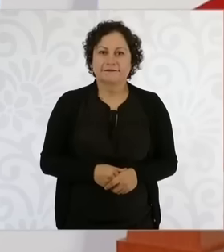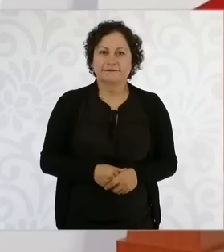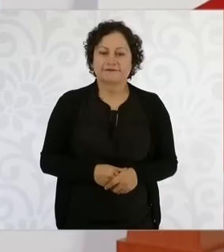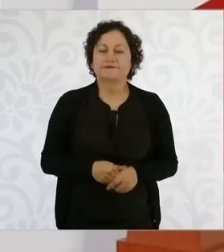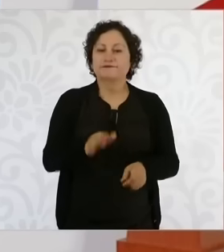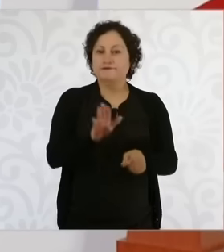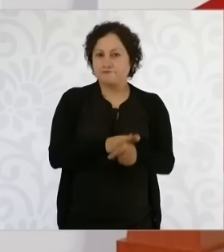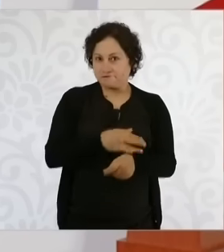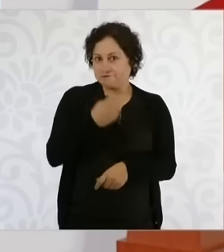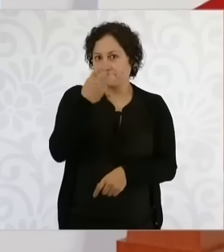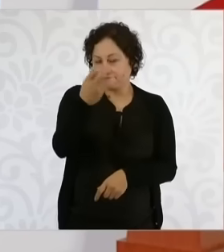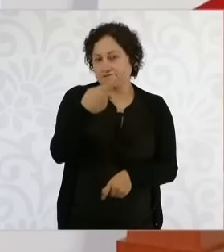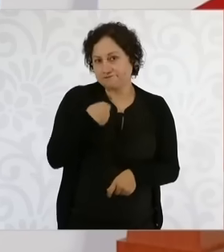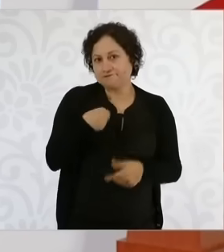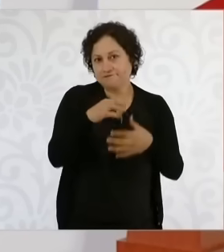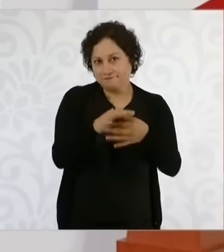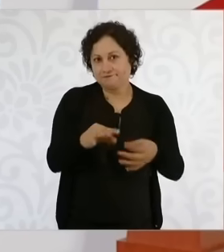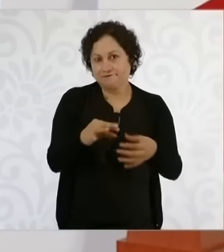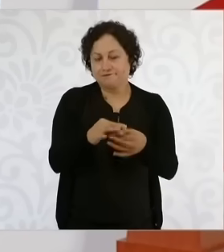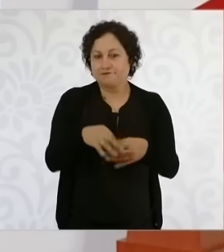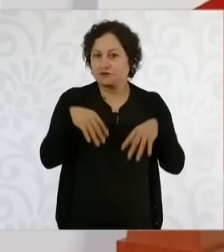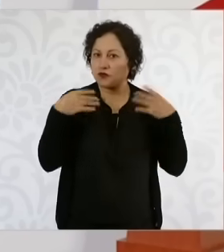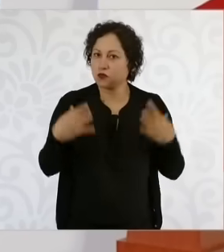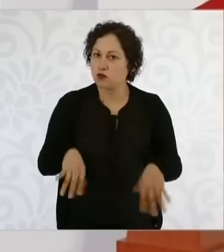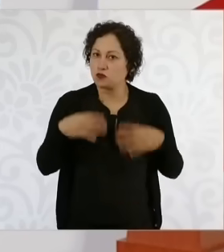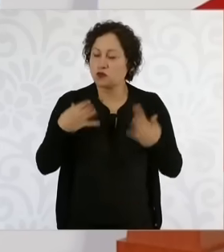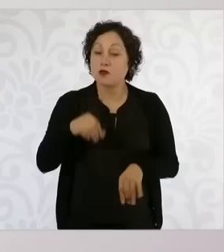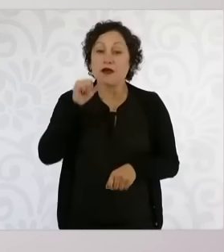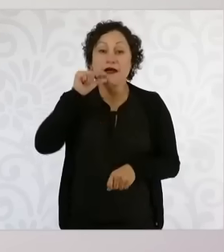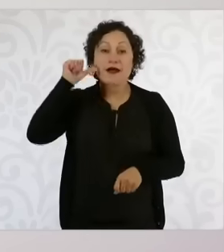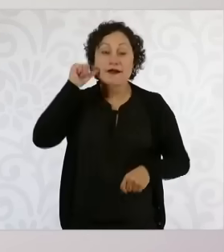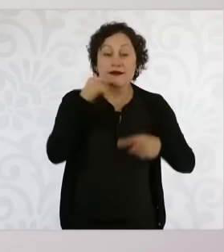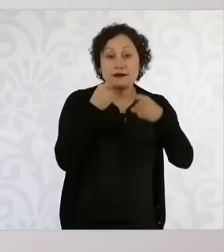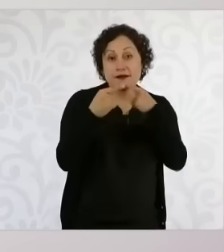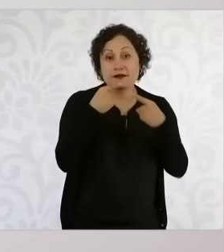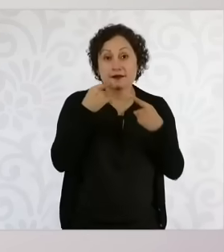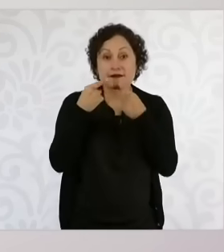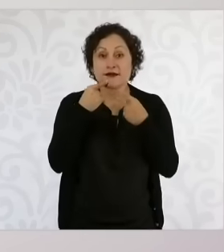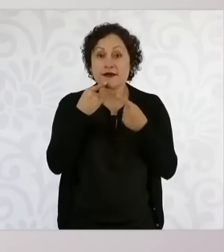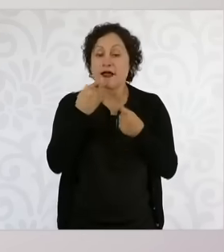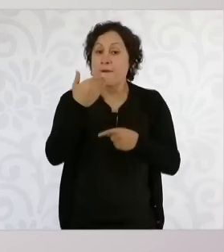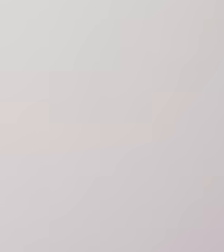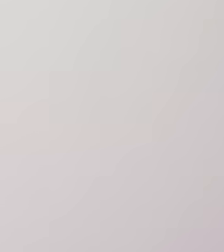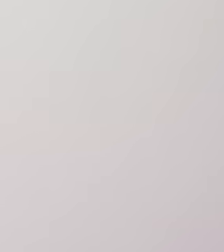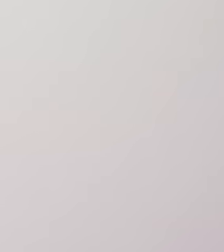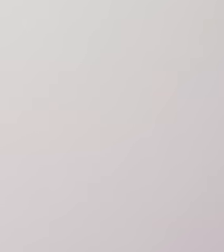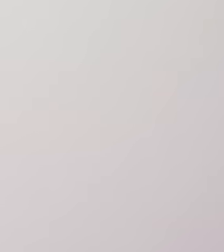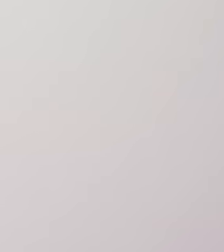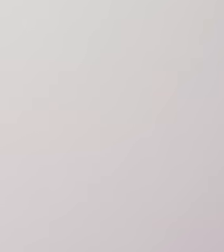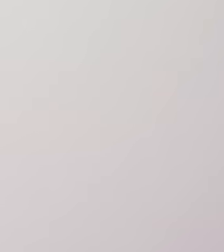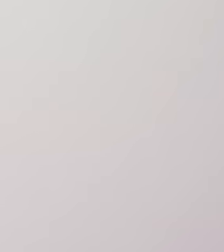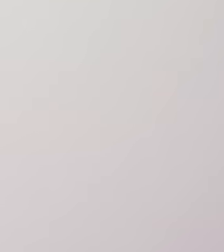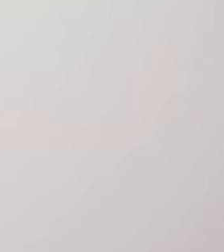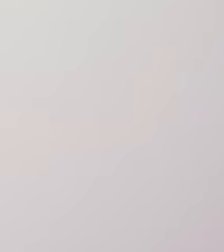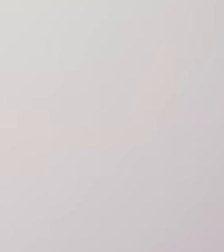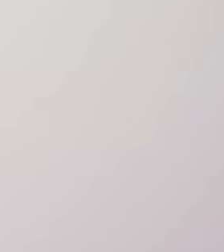Por eso digo que imperó la razón. Digo, triunfa el pueblo de México.